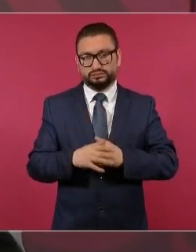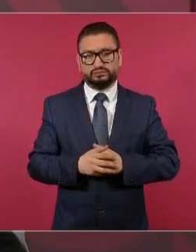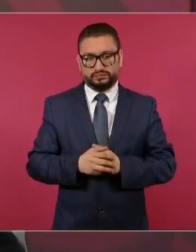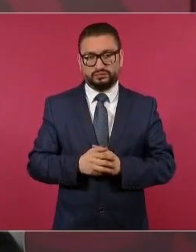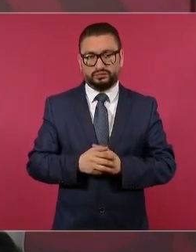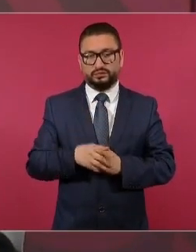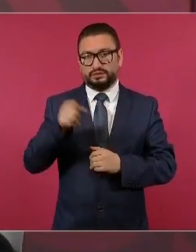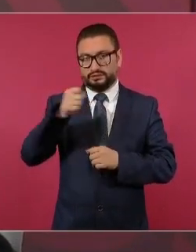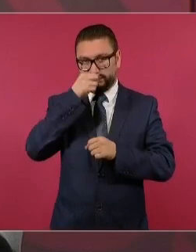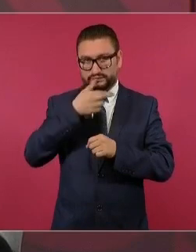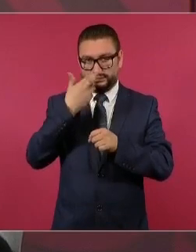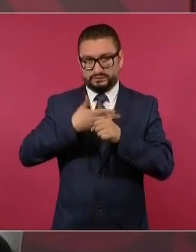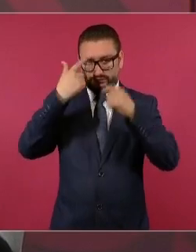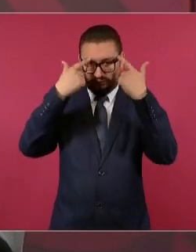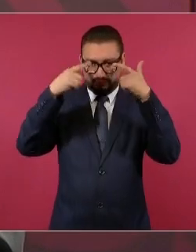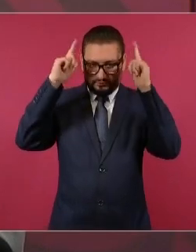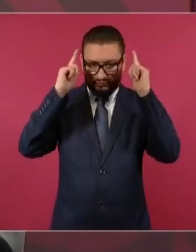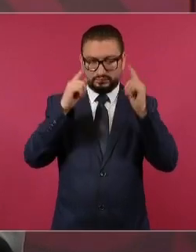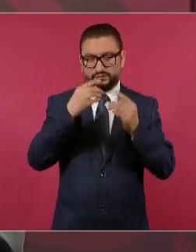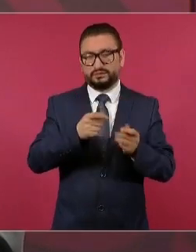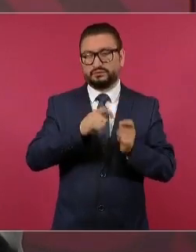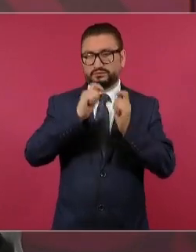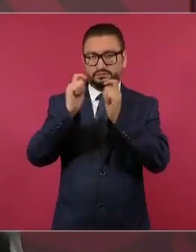es secretario de Marina, el general Jara.